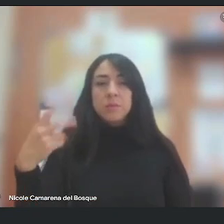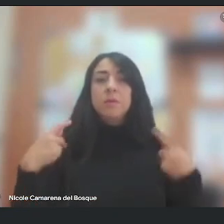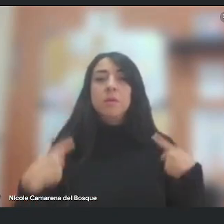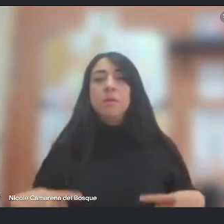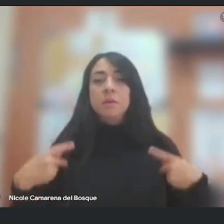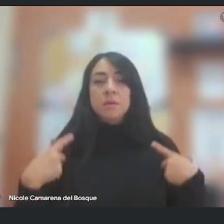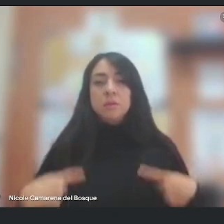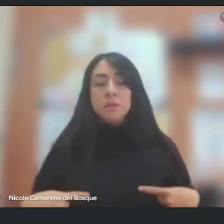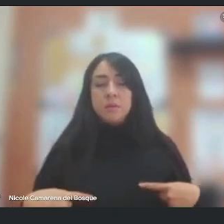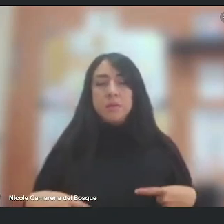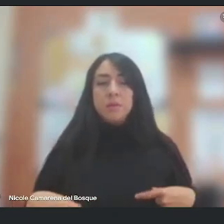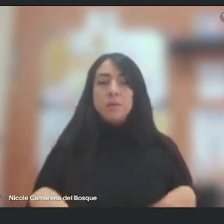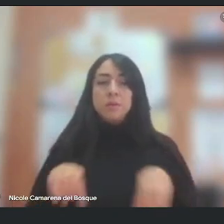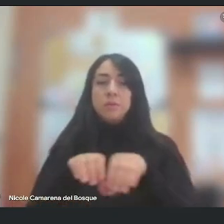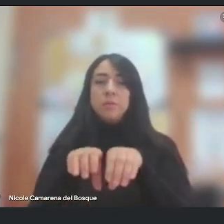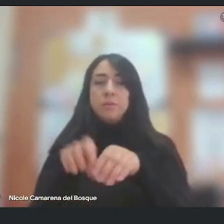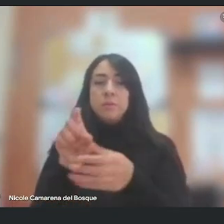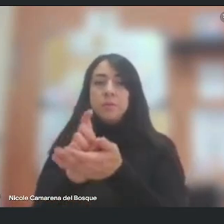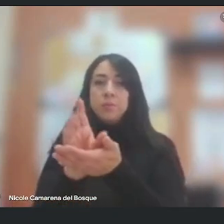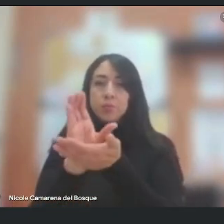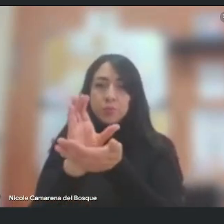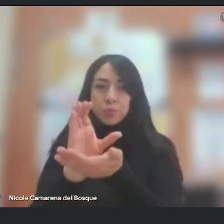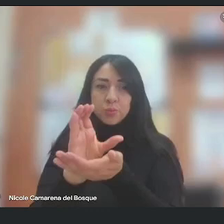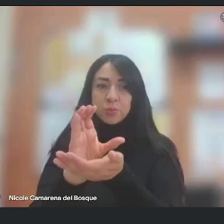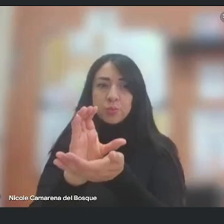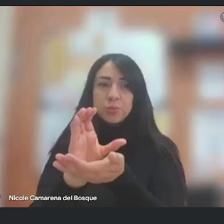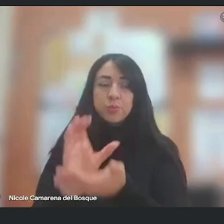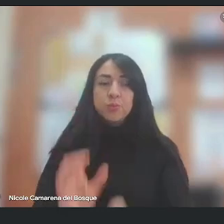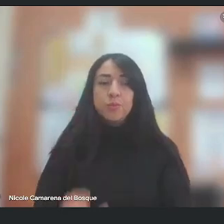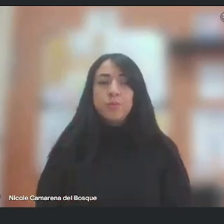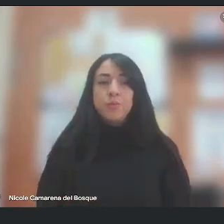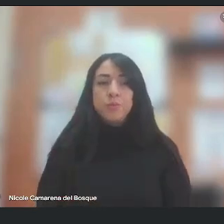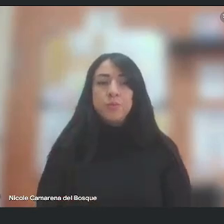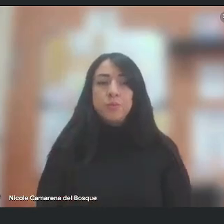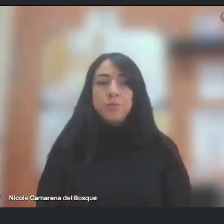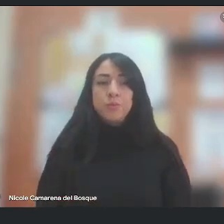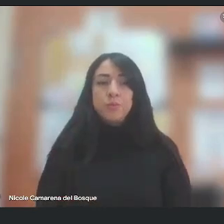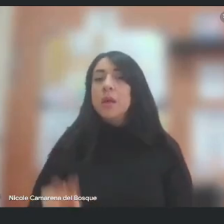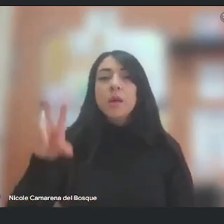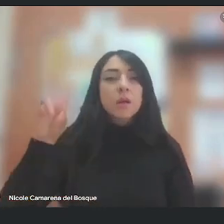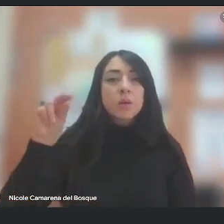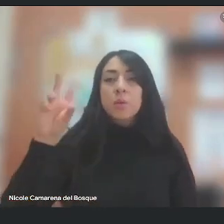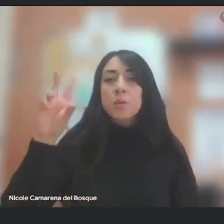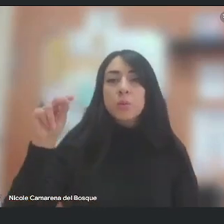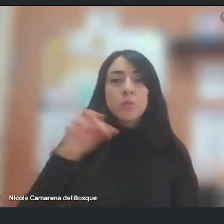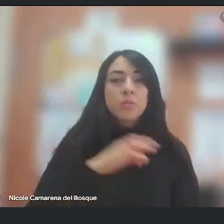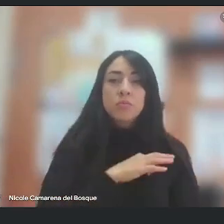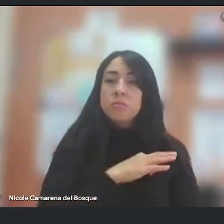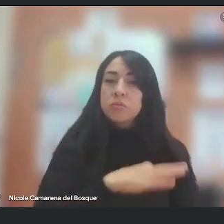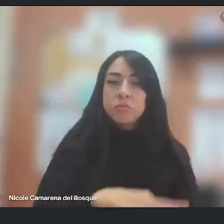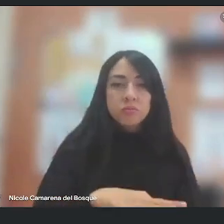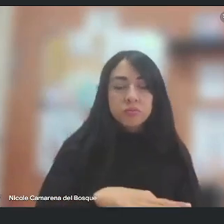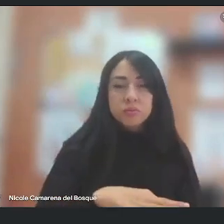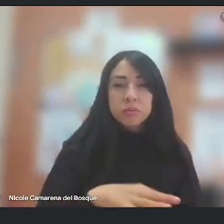la sobreprotección hace que se les prive de su propia vida